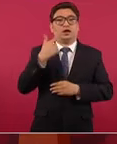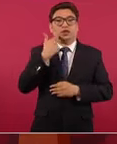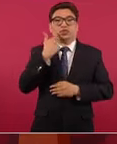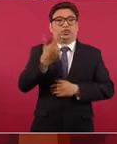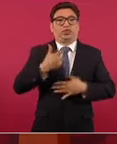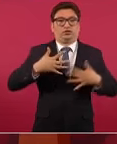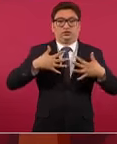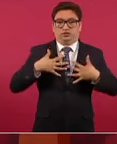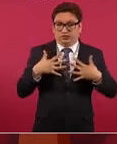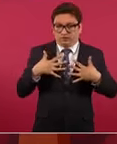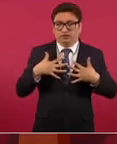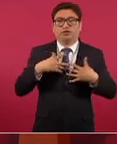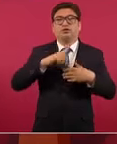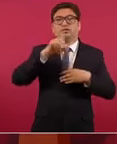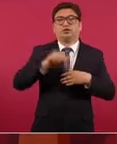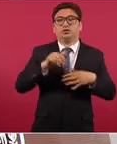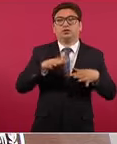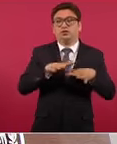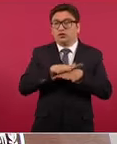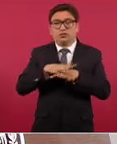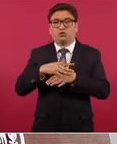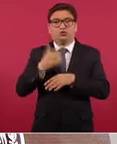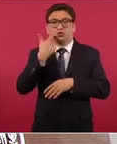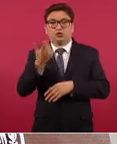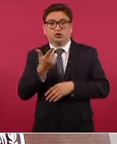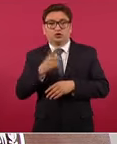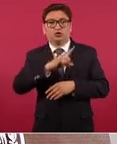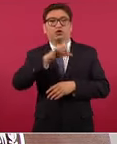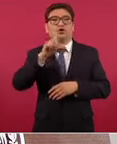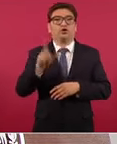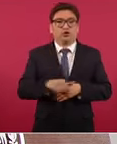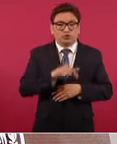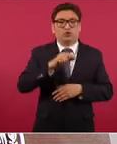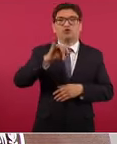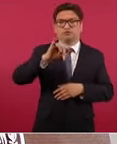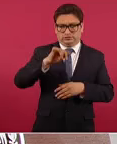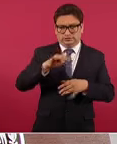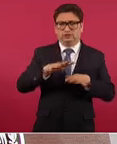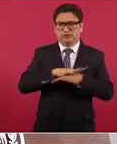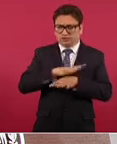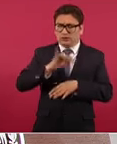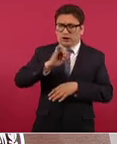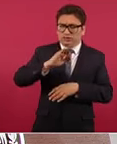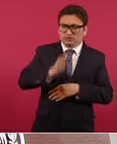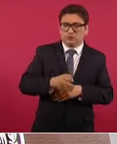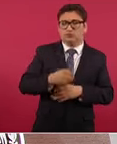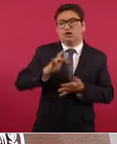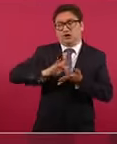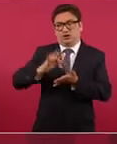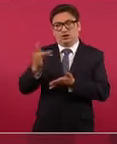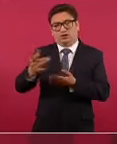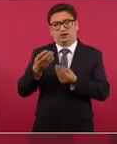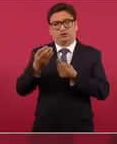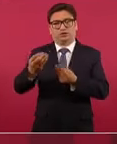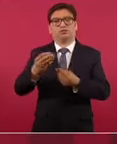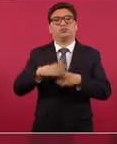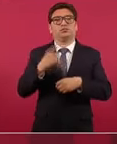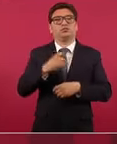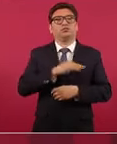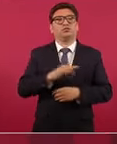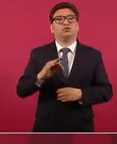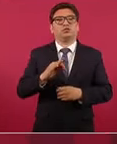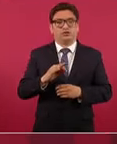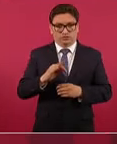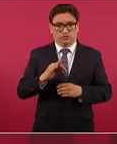y cambiaron de parecer les agradecemos mucho ponerlo en